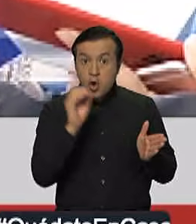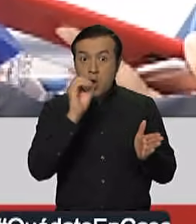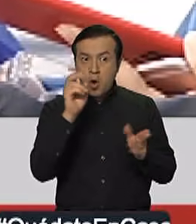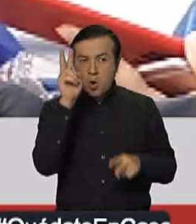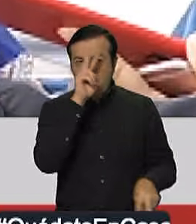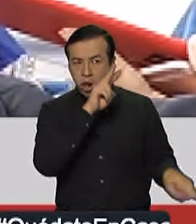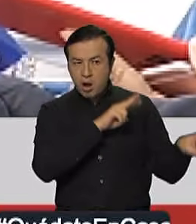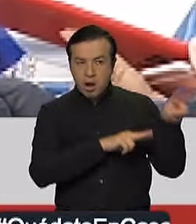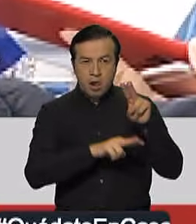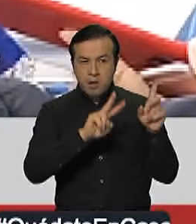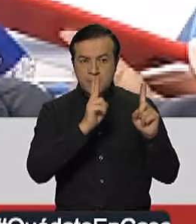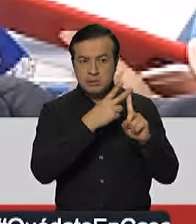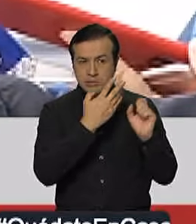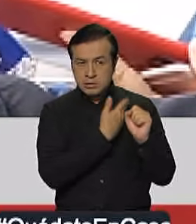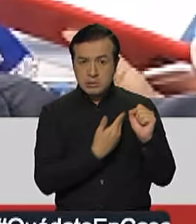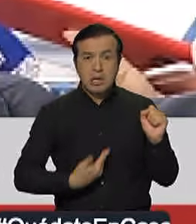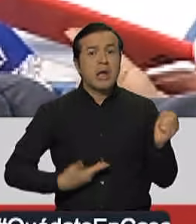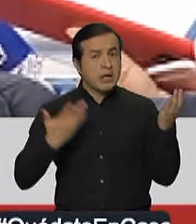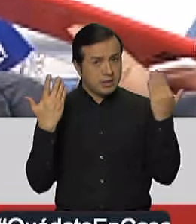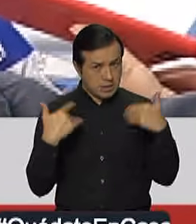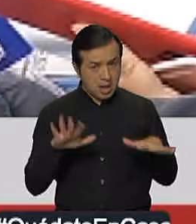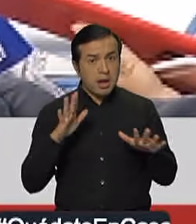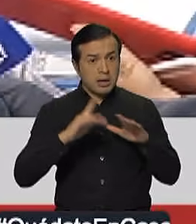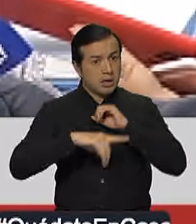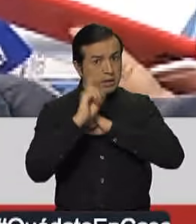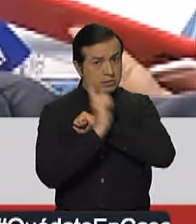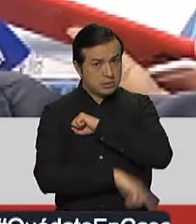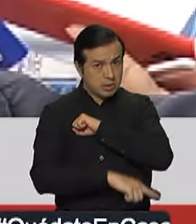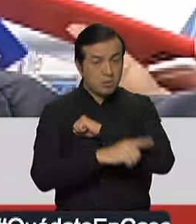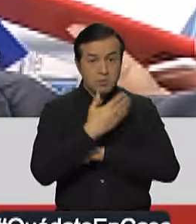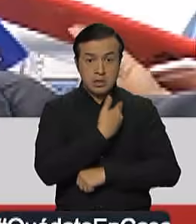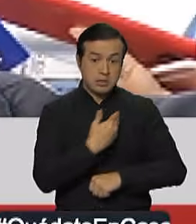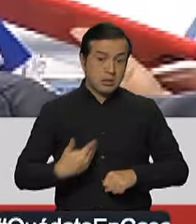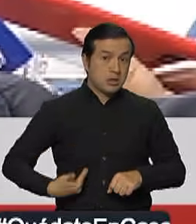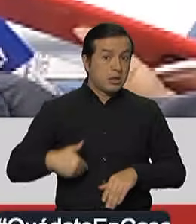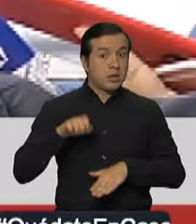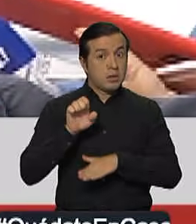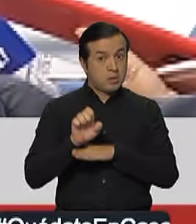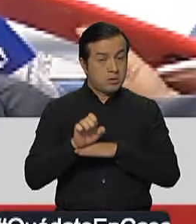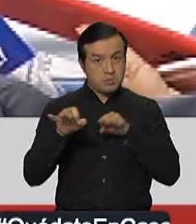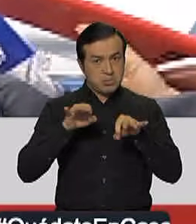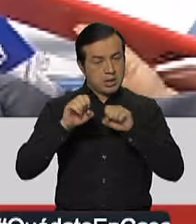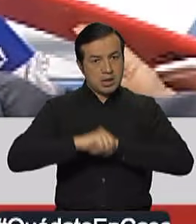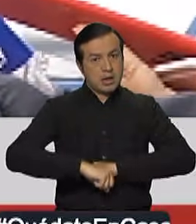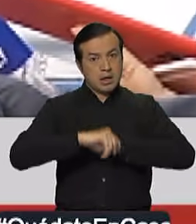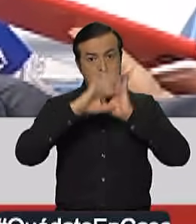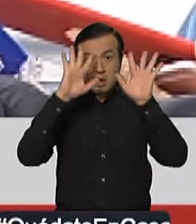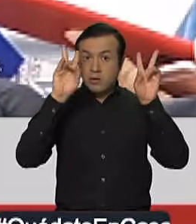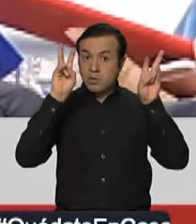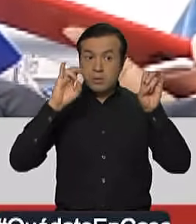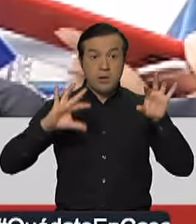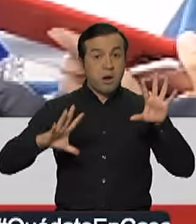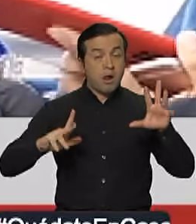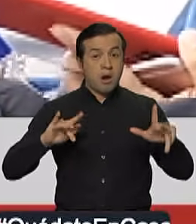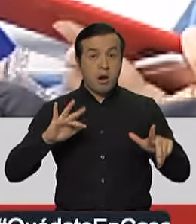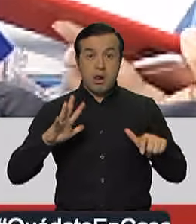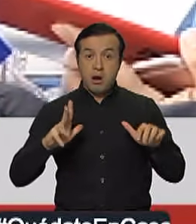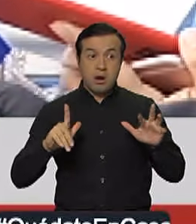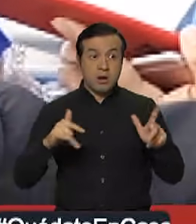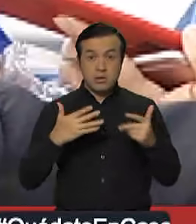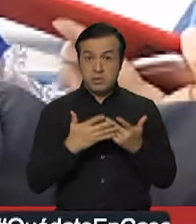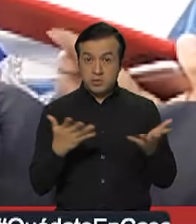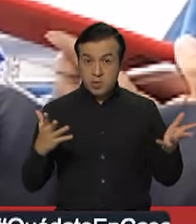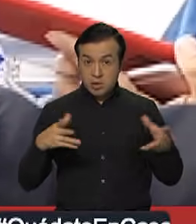presunciones sobre vicepresidentes, eso ha pasado en este gobierno. El presidente de la República es claro con respecto del tema de la corrupción. La corrupción no va a ser